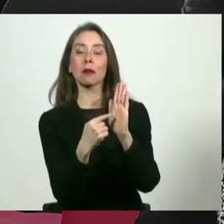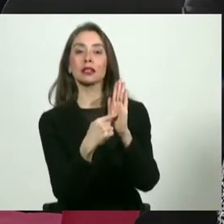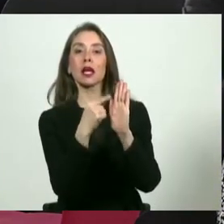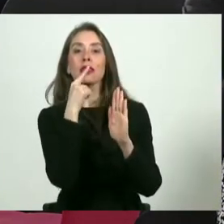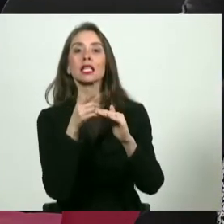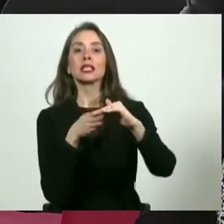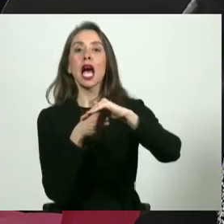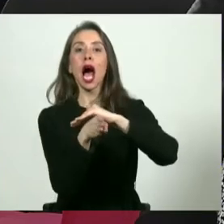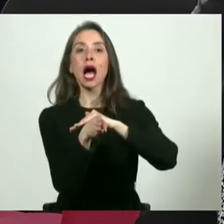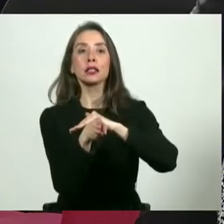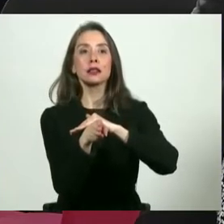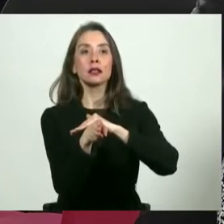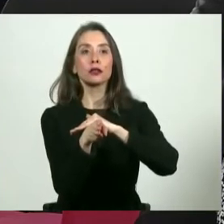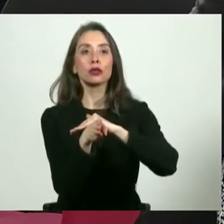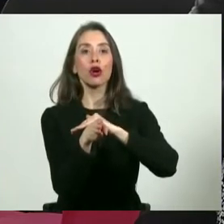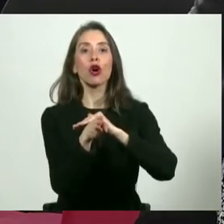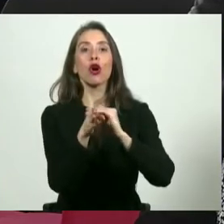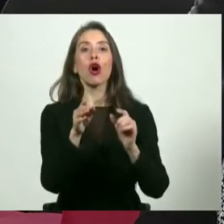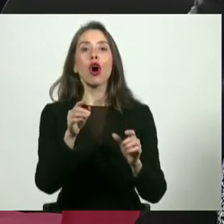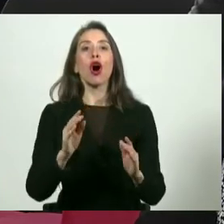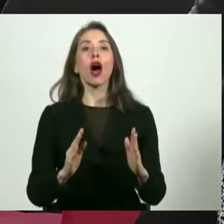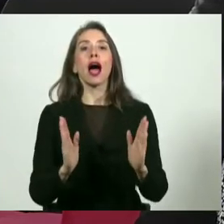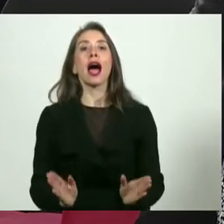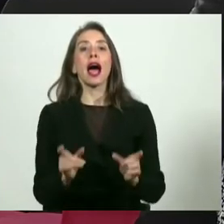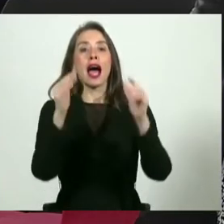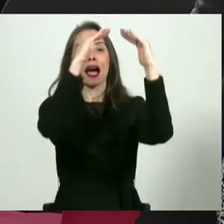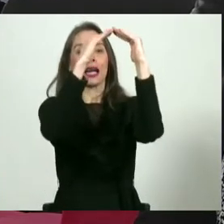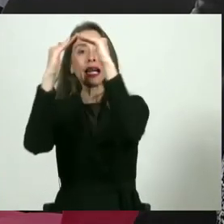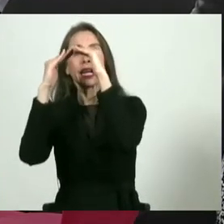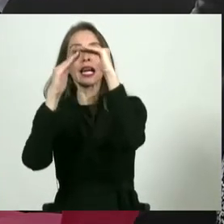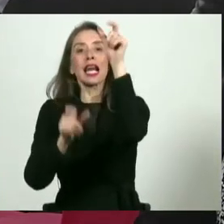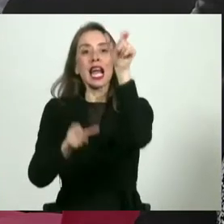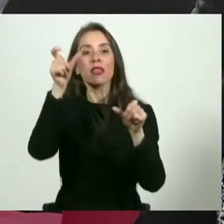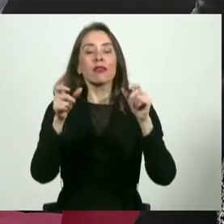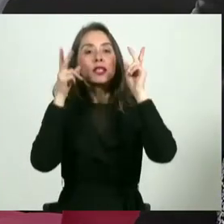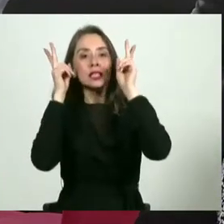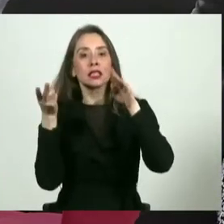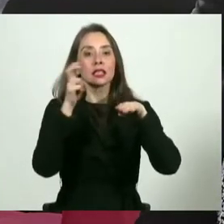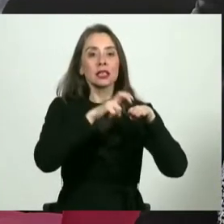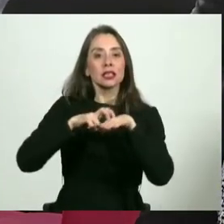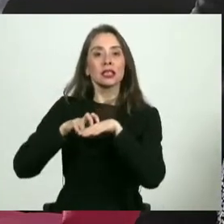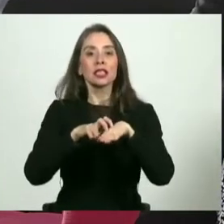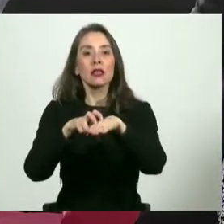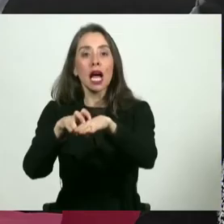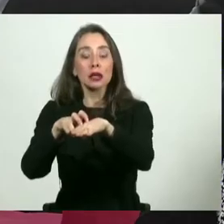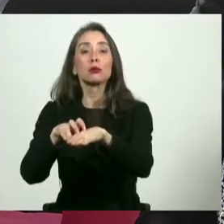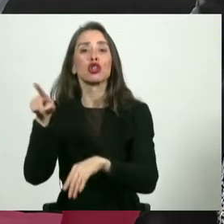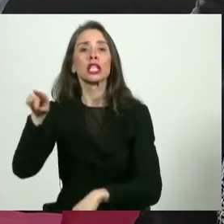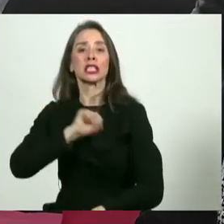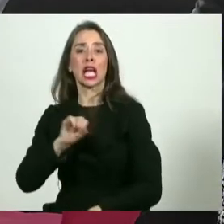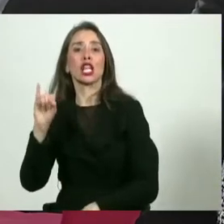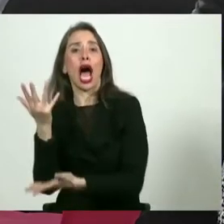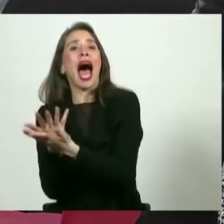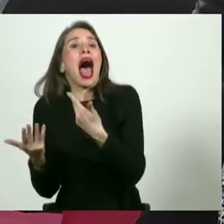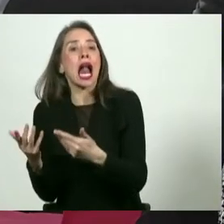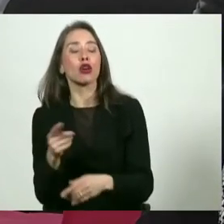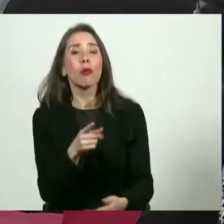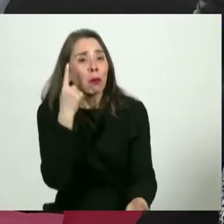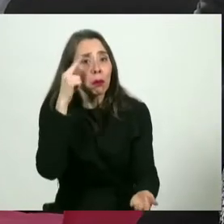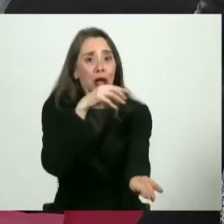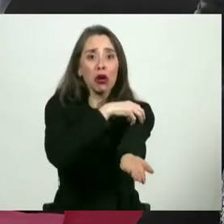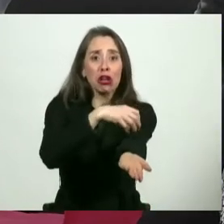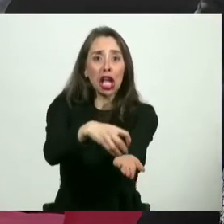del acceso a los edificios, por no solo los edificios, a los medios de transporte. Algo se ha hecho en Santiago o en la región, en nada, o sea, es que una persona